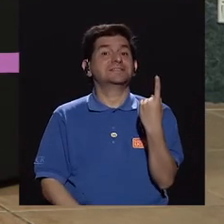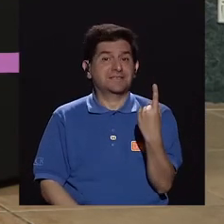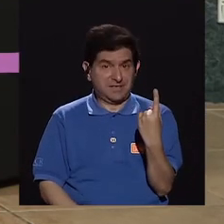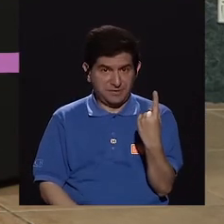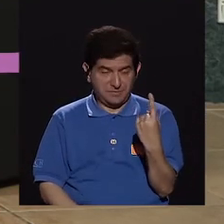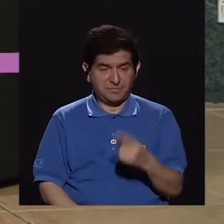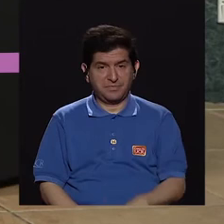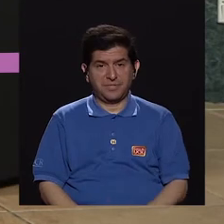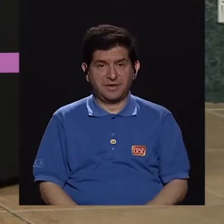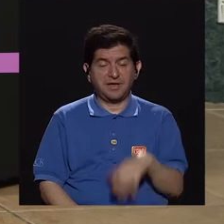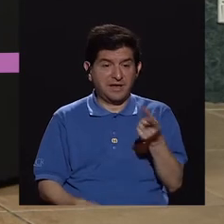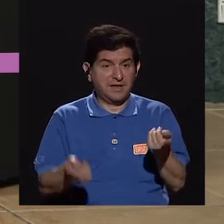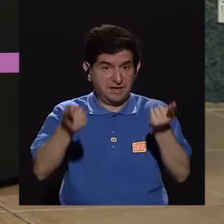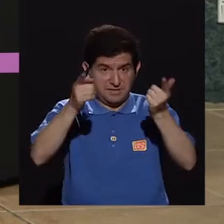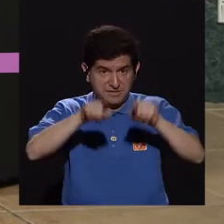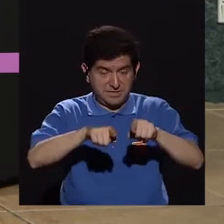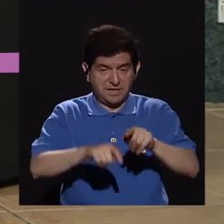cuando